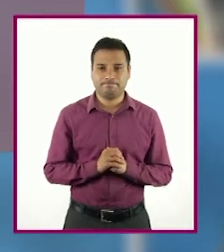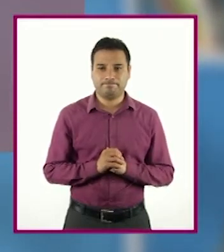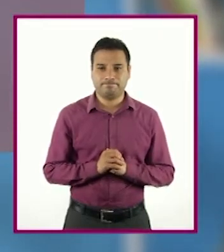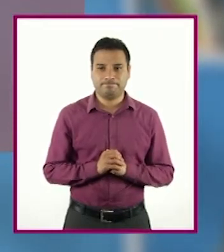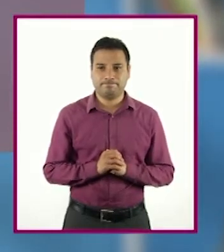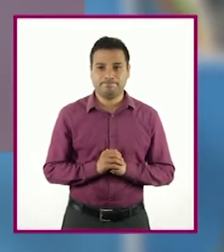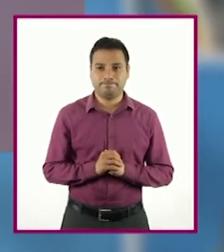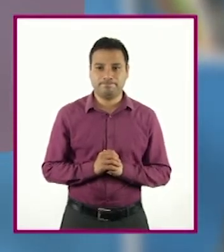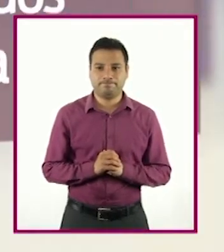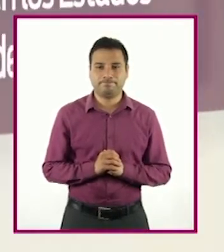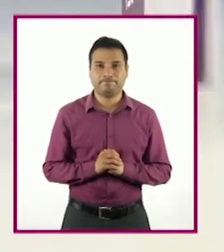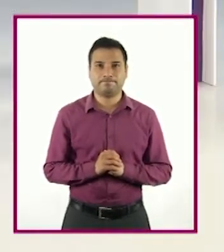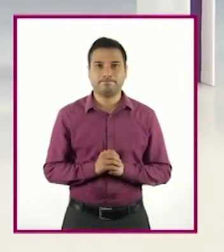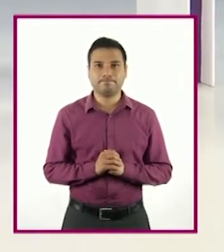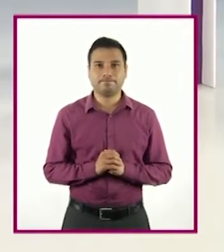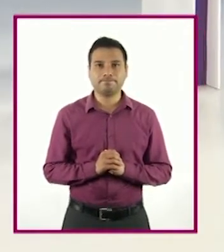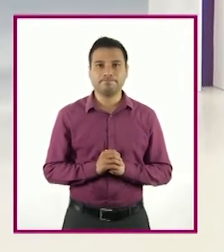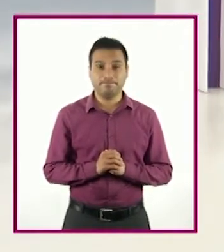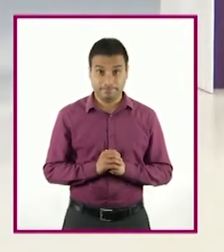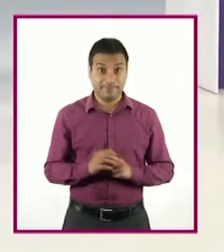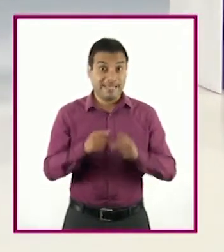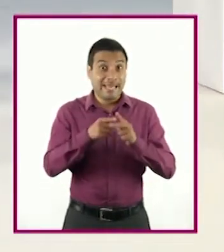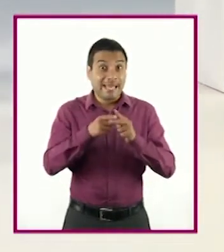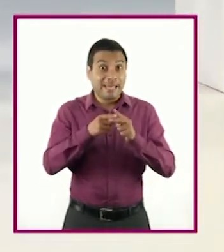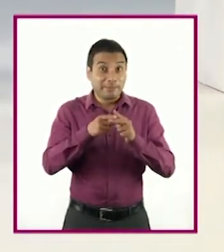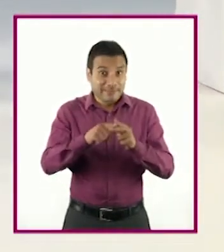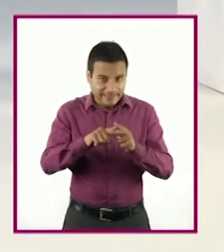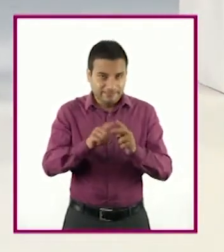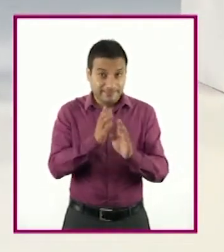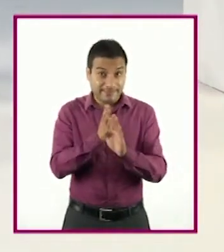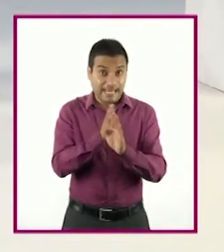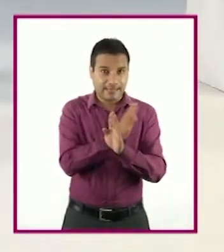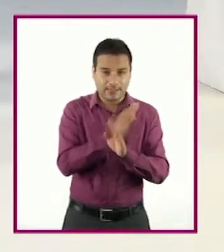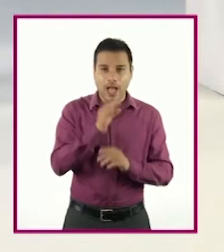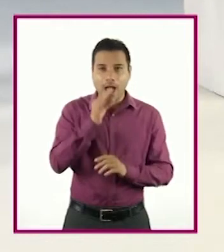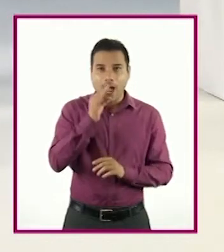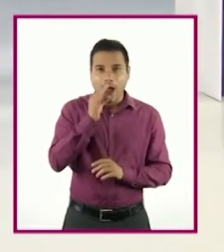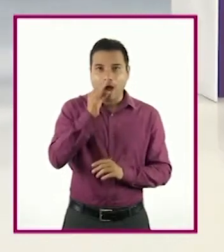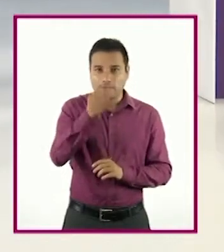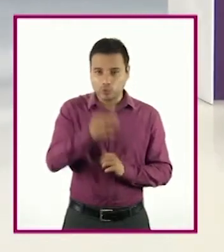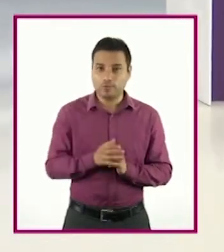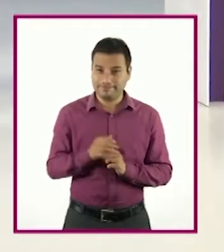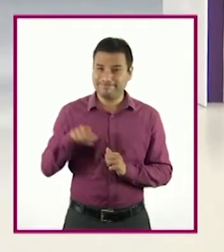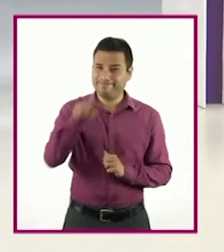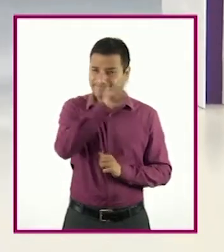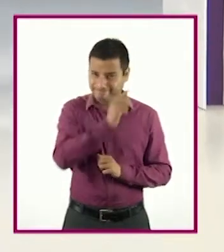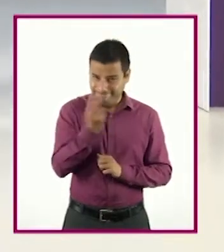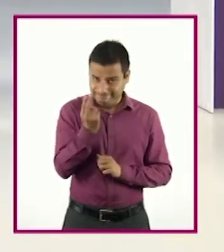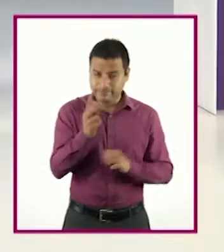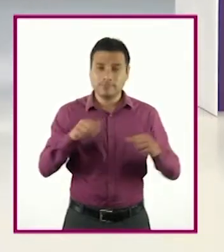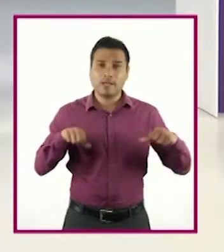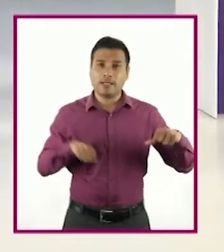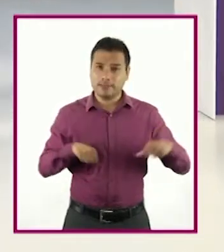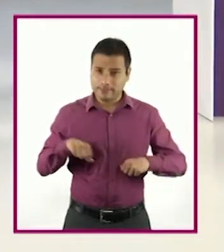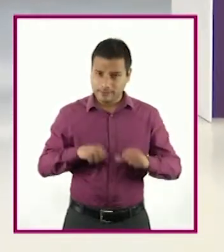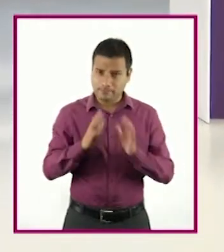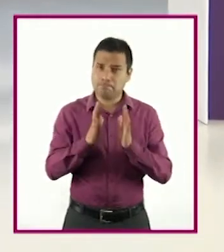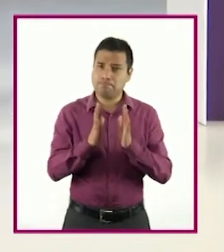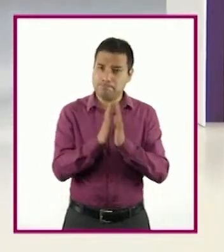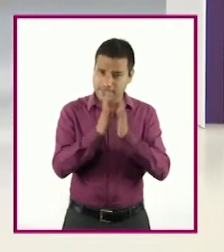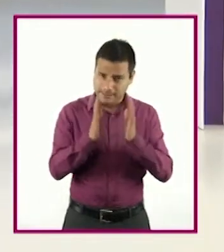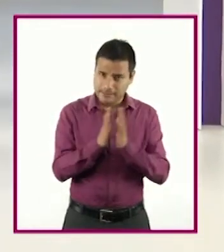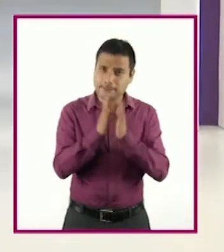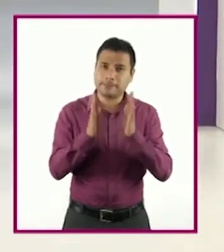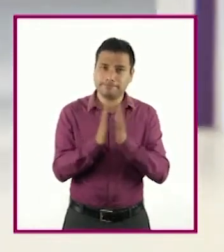Unidos de América. Antes de iniciar, les recuerdo que es importante que participen en las actividades planteadas a lo largo